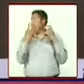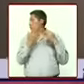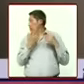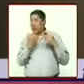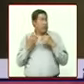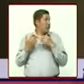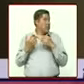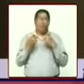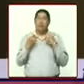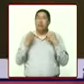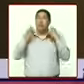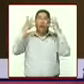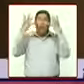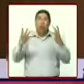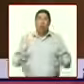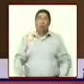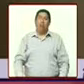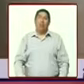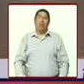Abajo.